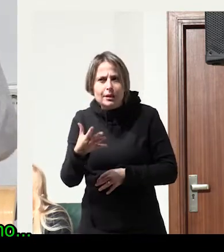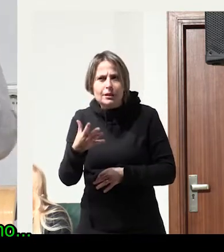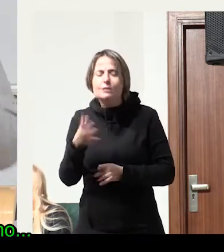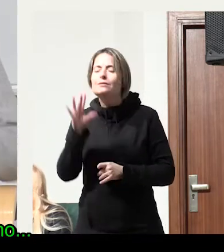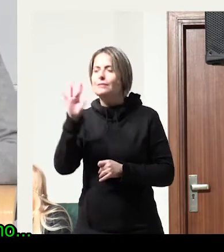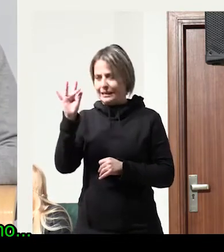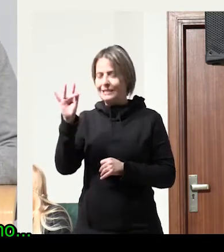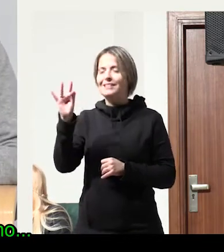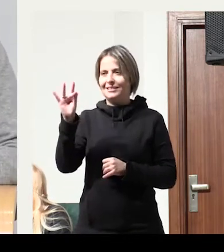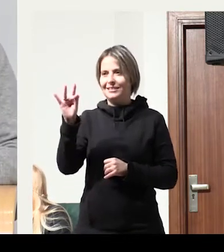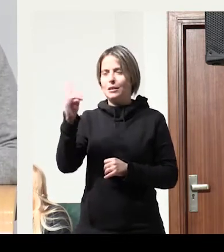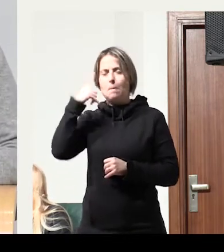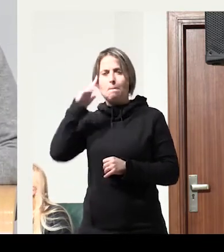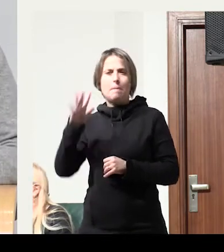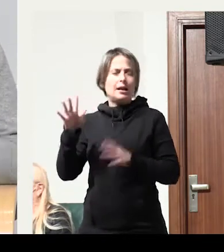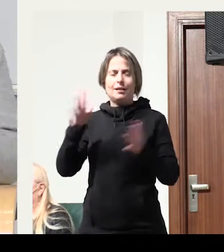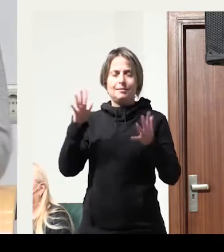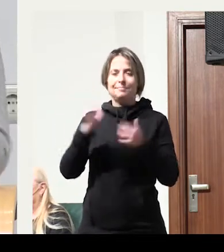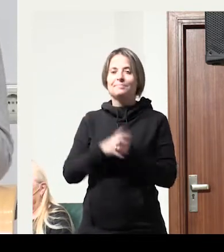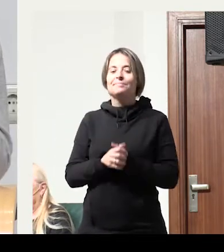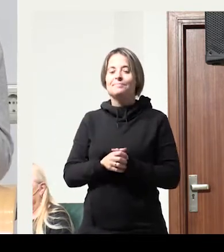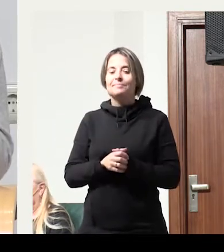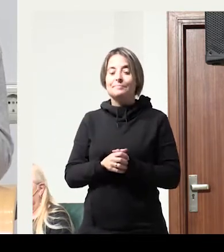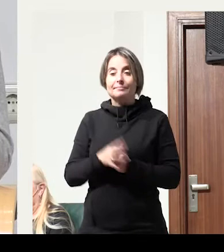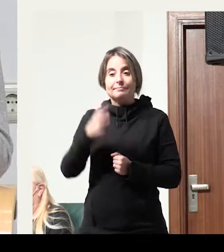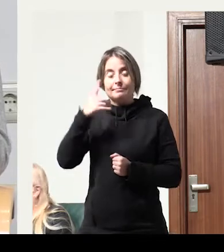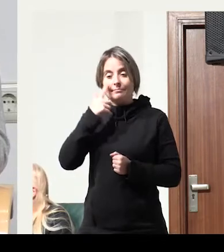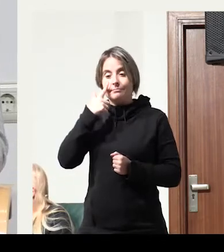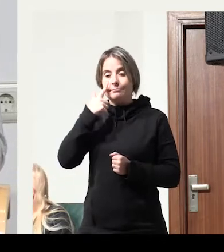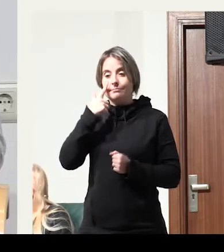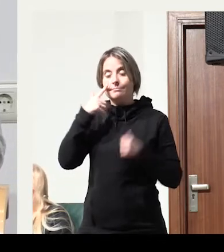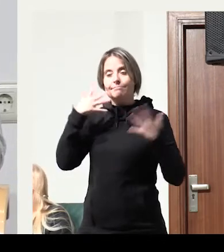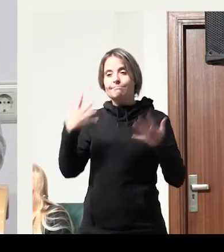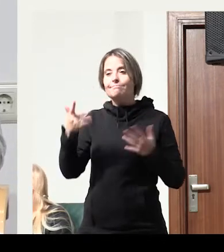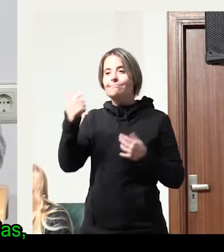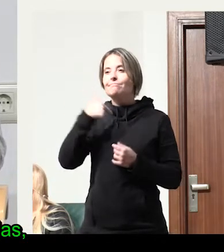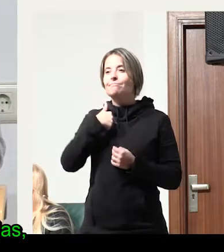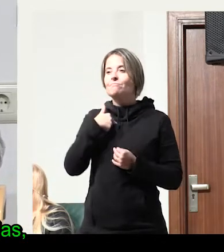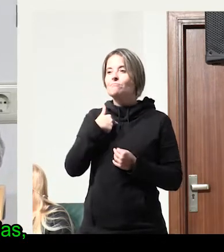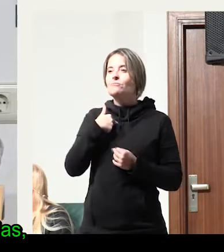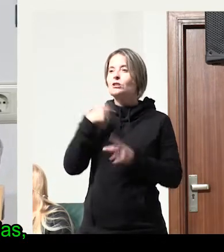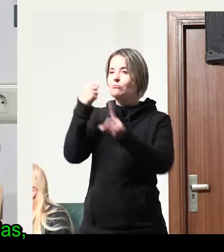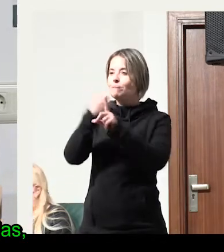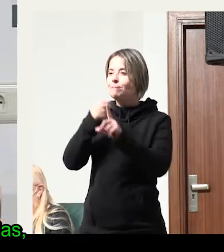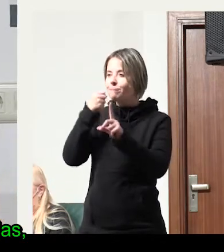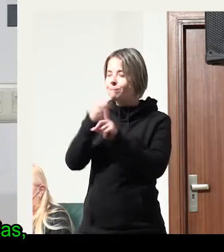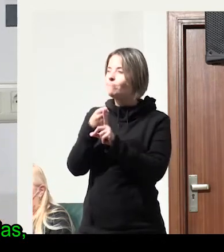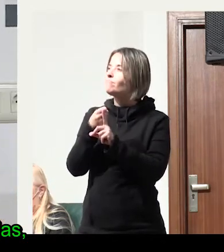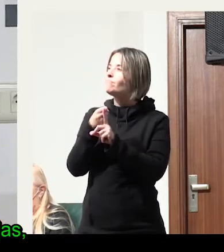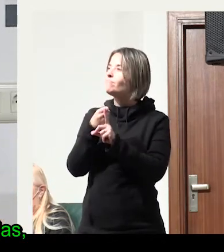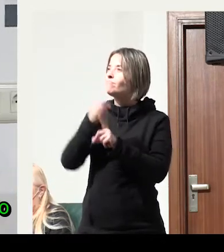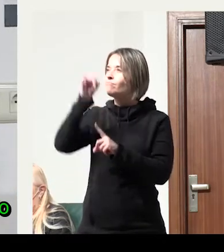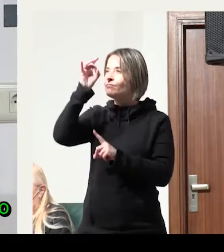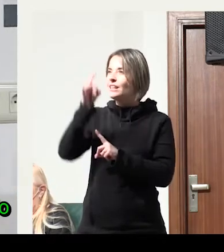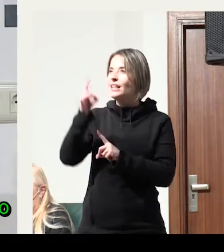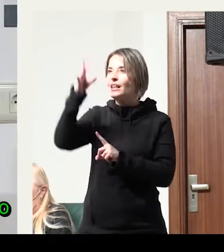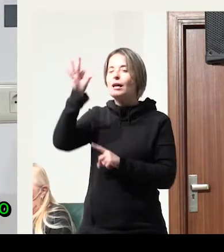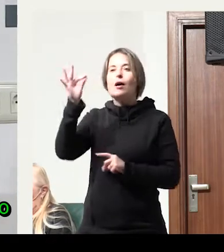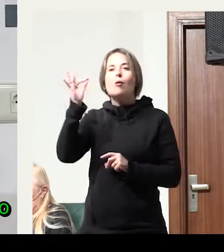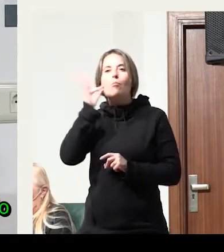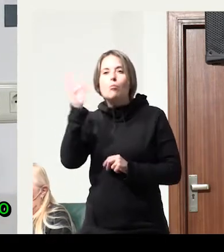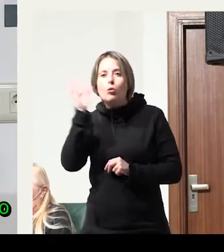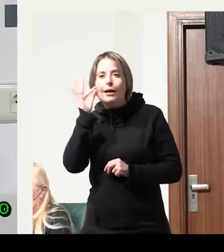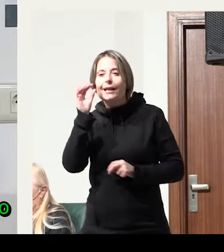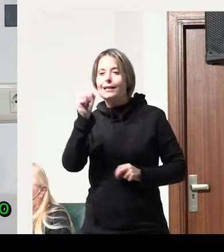me parecía que daba como. Y entonces eso es lo que yo reivindicaba, ¿no? Como una idea de mujeres viejas, que luego lo